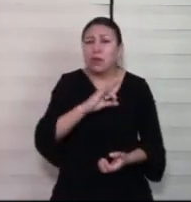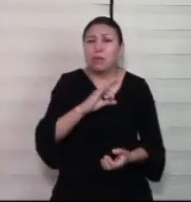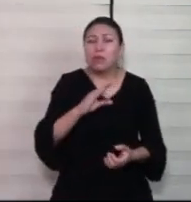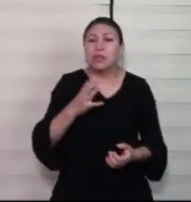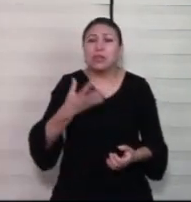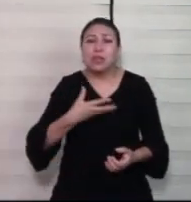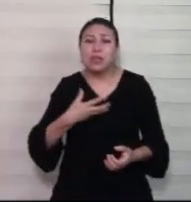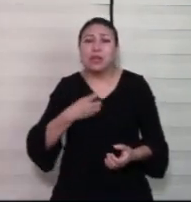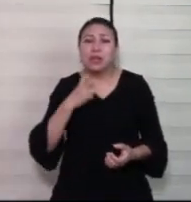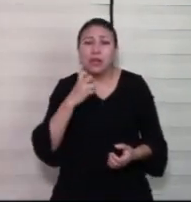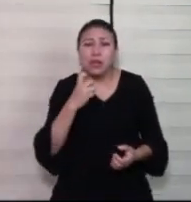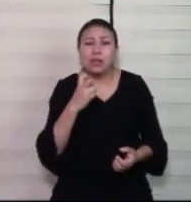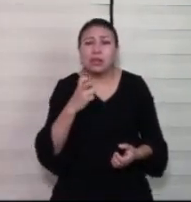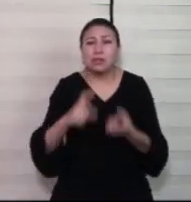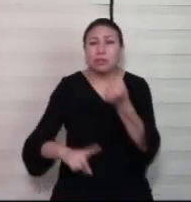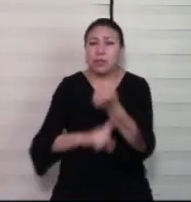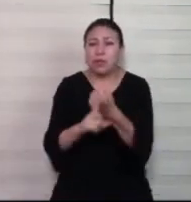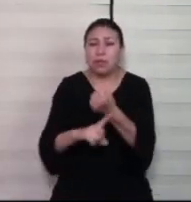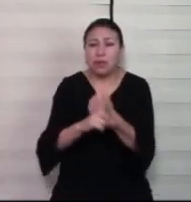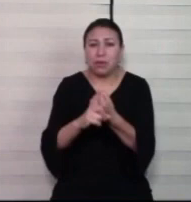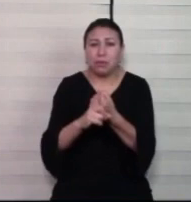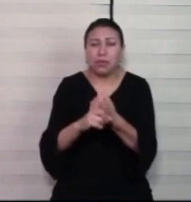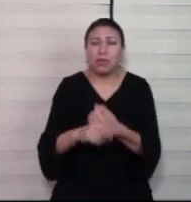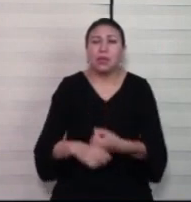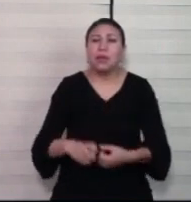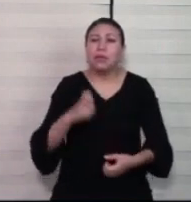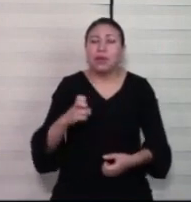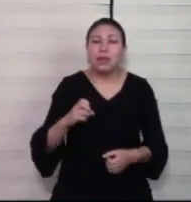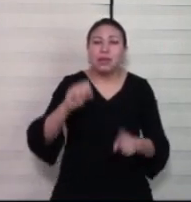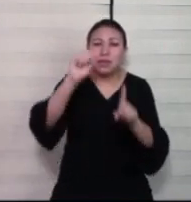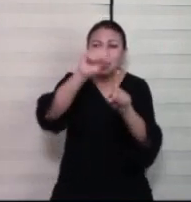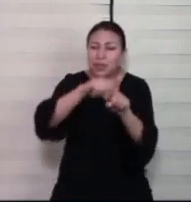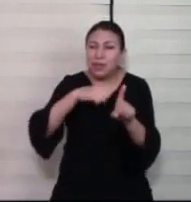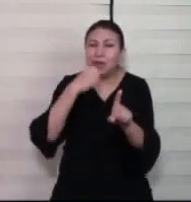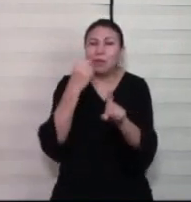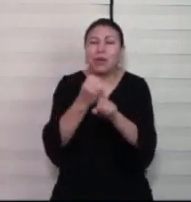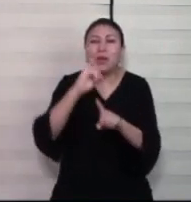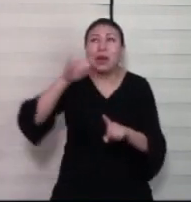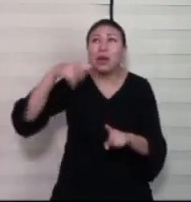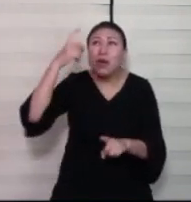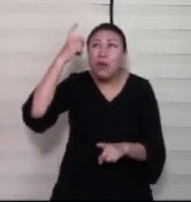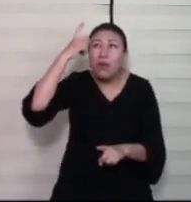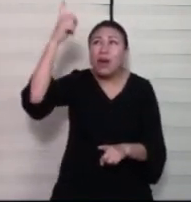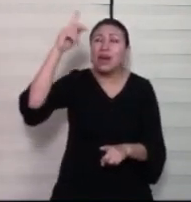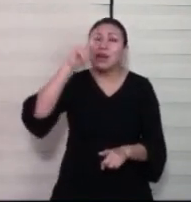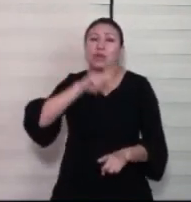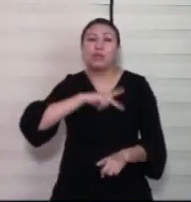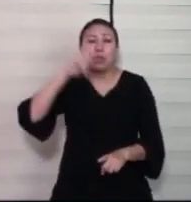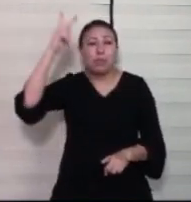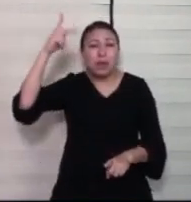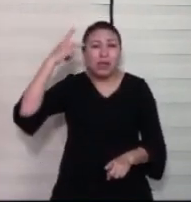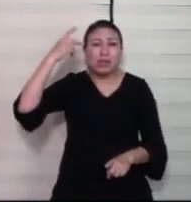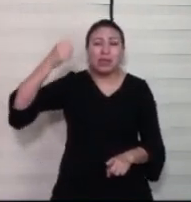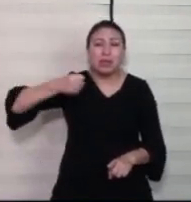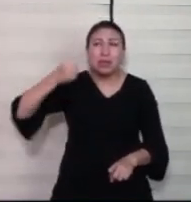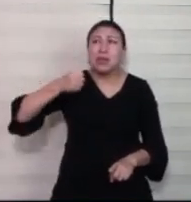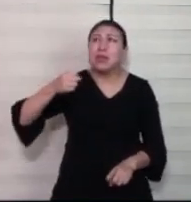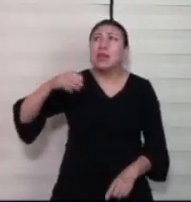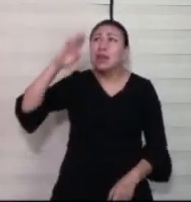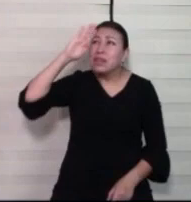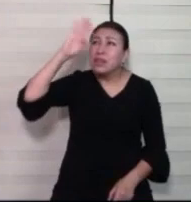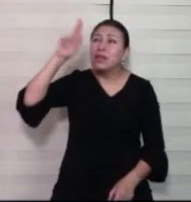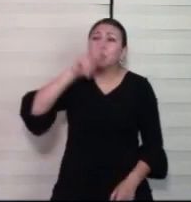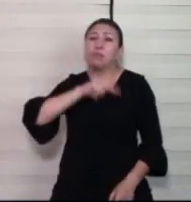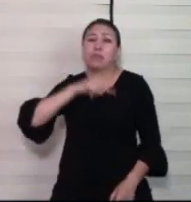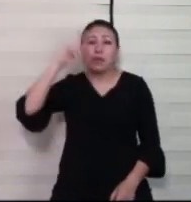no estamos solos. Por eso el salmista otra vez, Jehová es mi pastor, dice, el Señor es mi